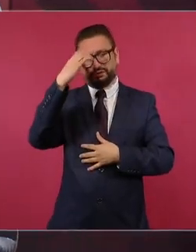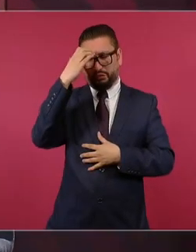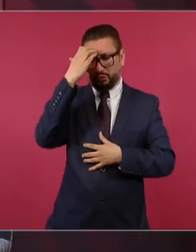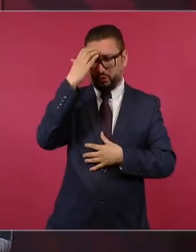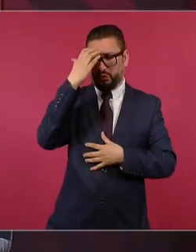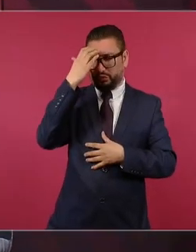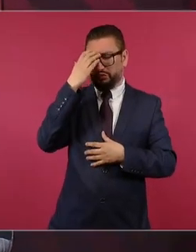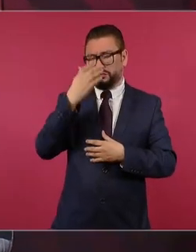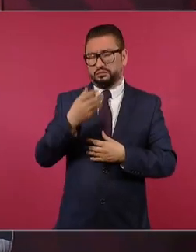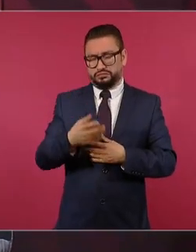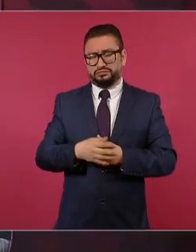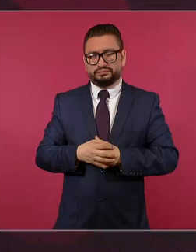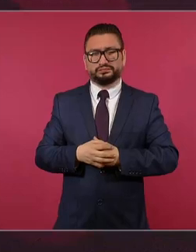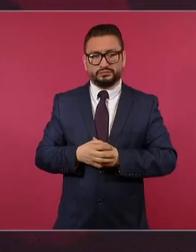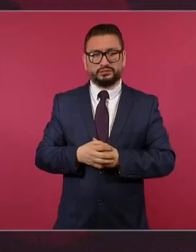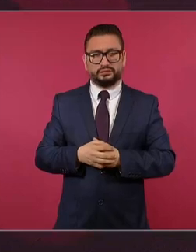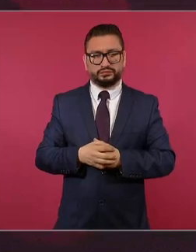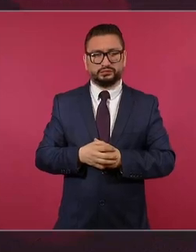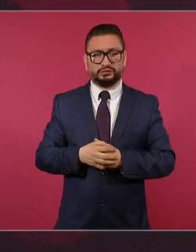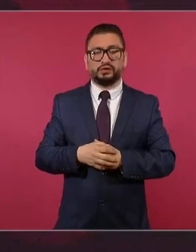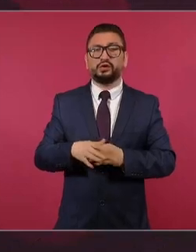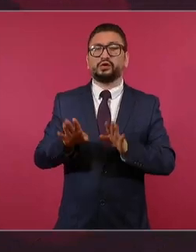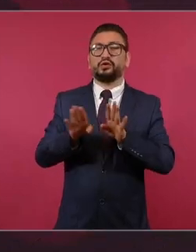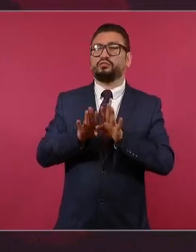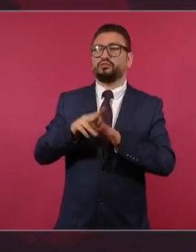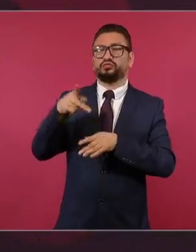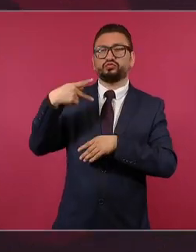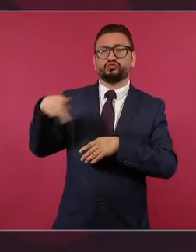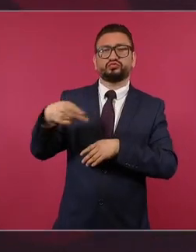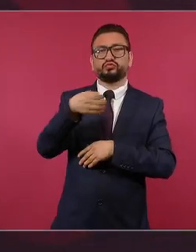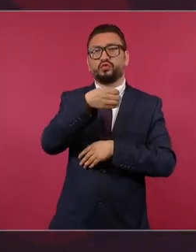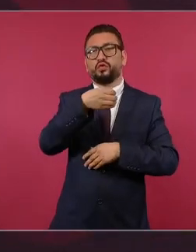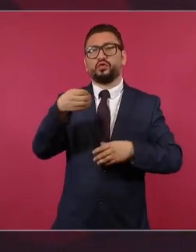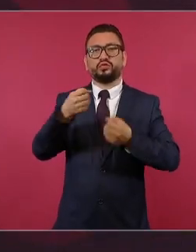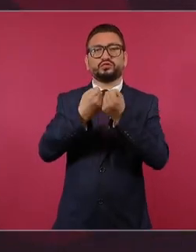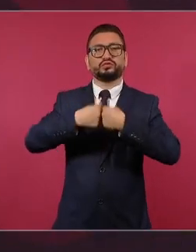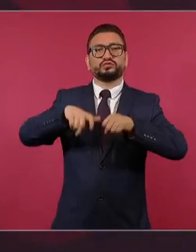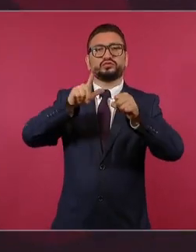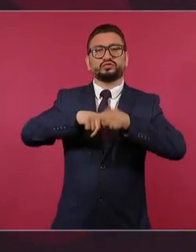bastante sobre la organización social